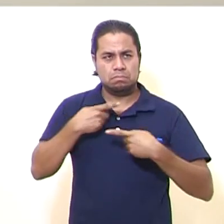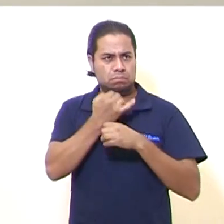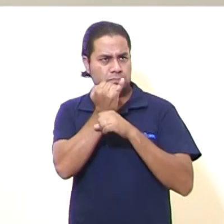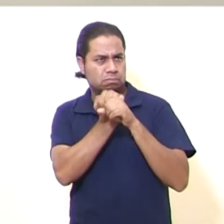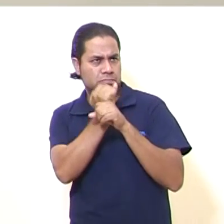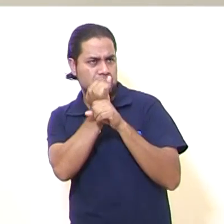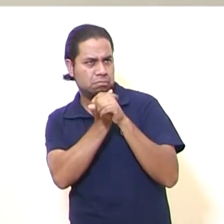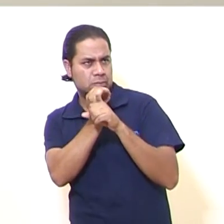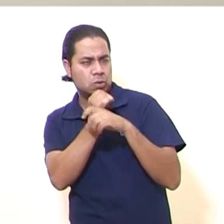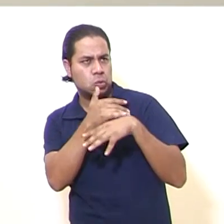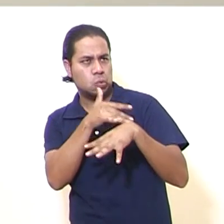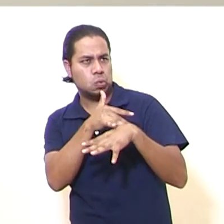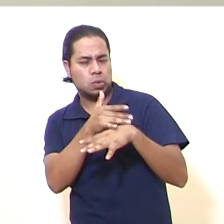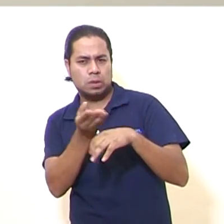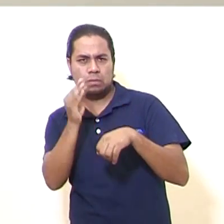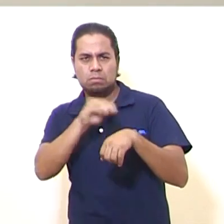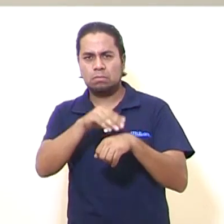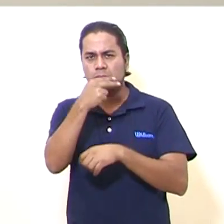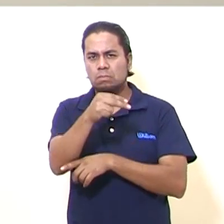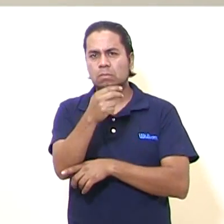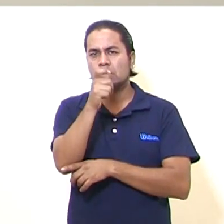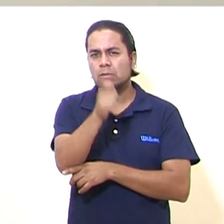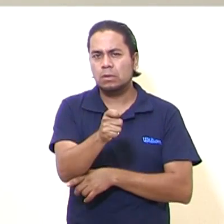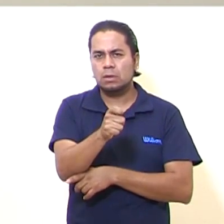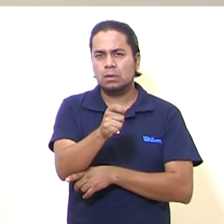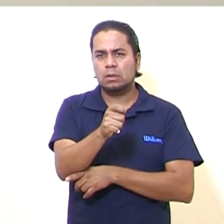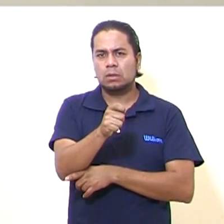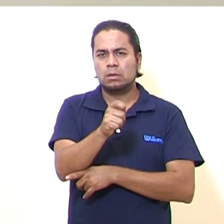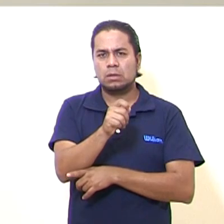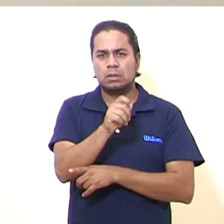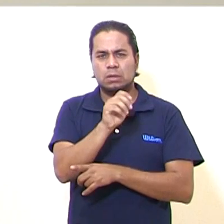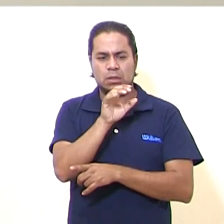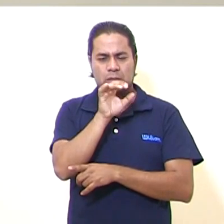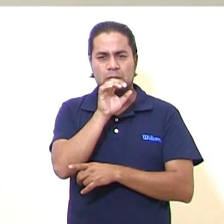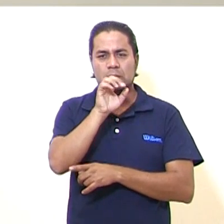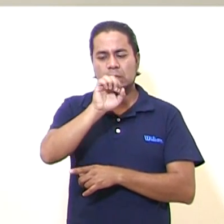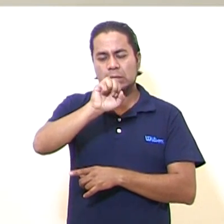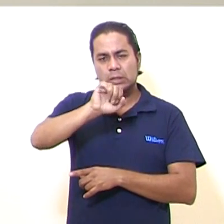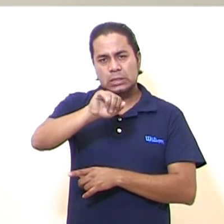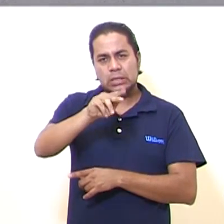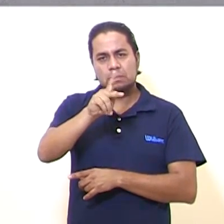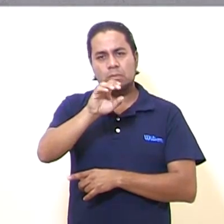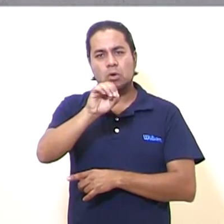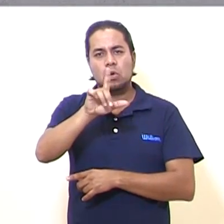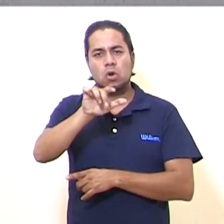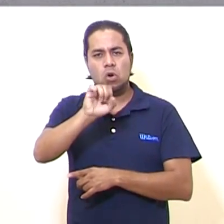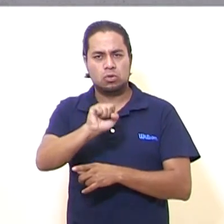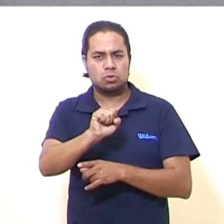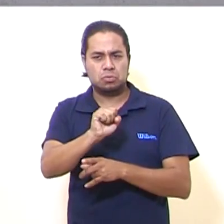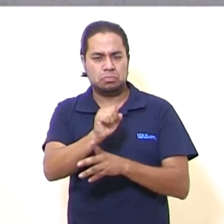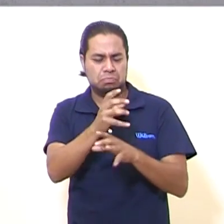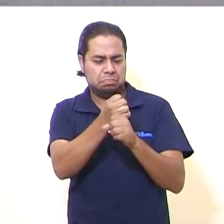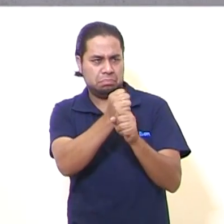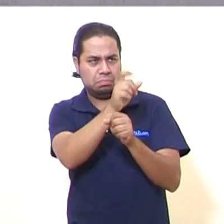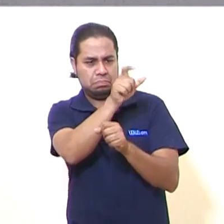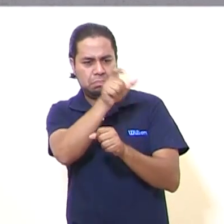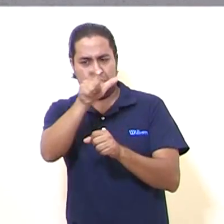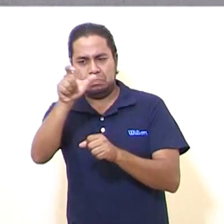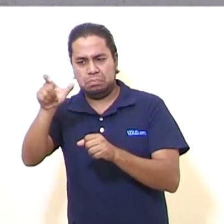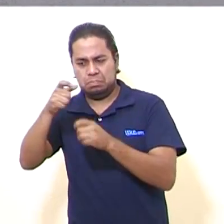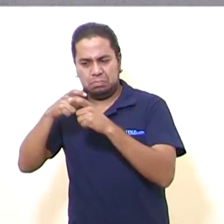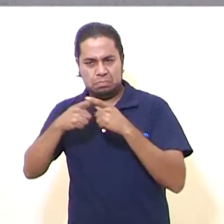pusieron el nombre de símbolos o pictogramas. Los símbolos o